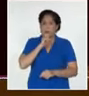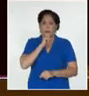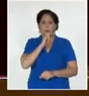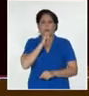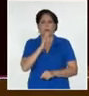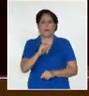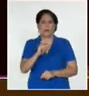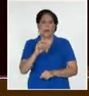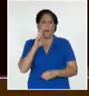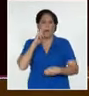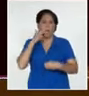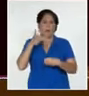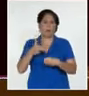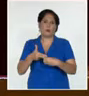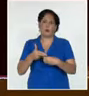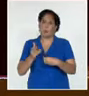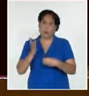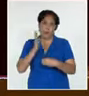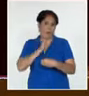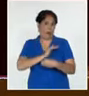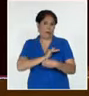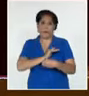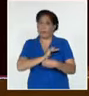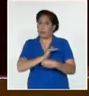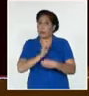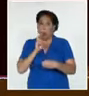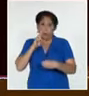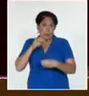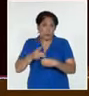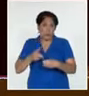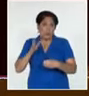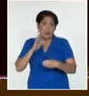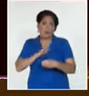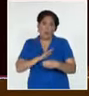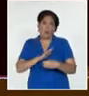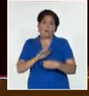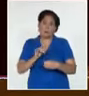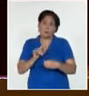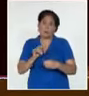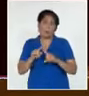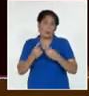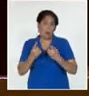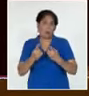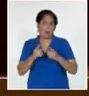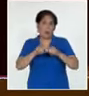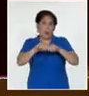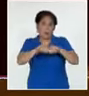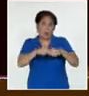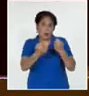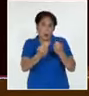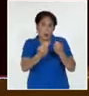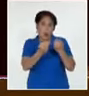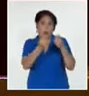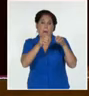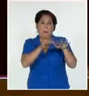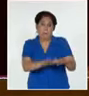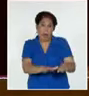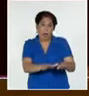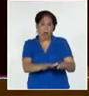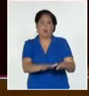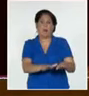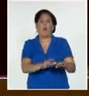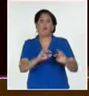poca disponibilidad de combustible para poder suplir los déficits que se provocan cuando hay una avería o cuando ponemos una de las